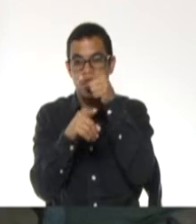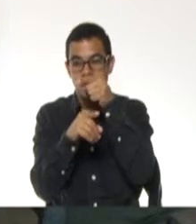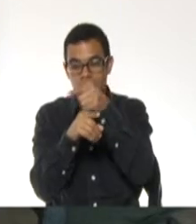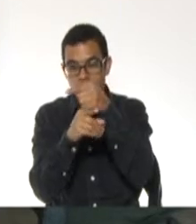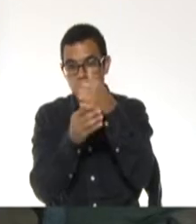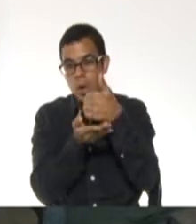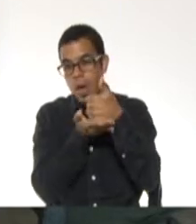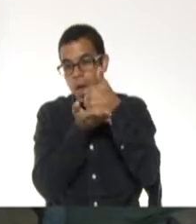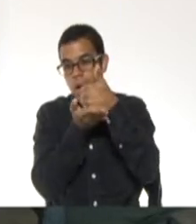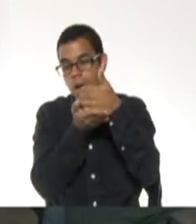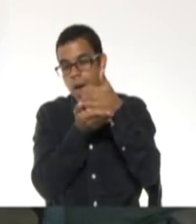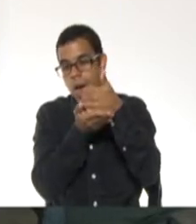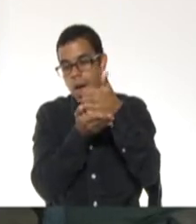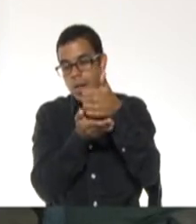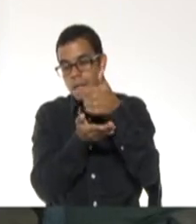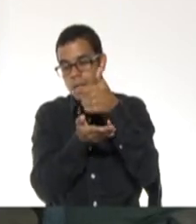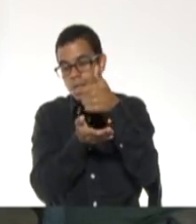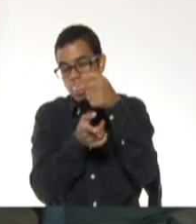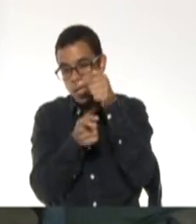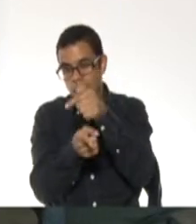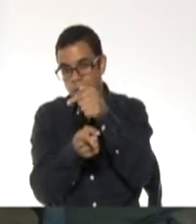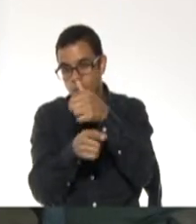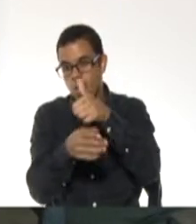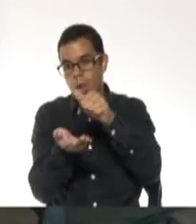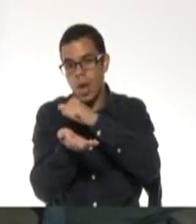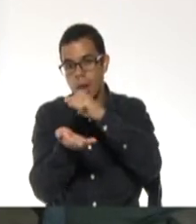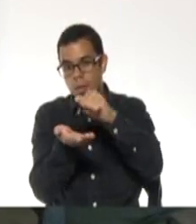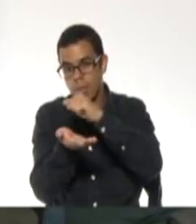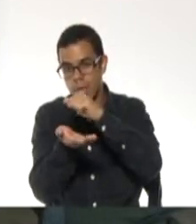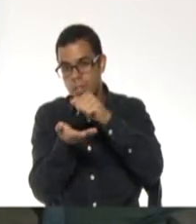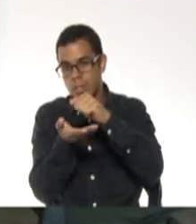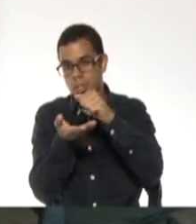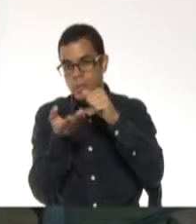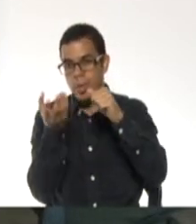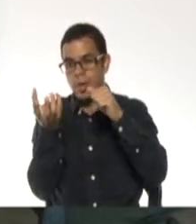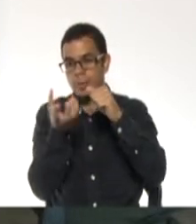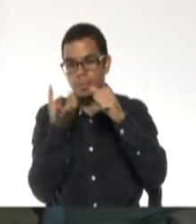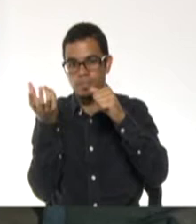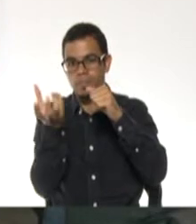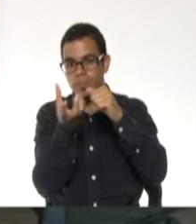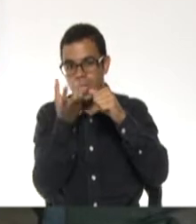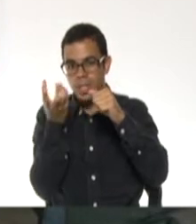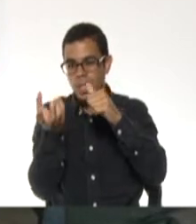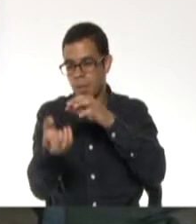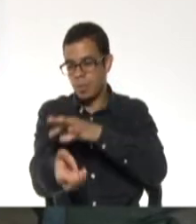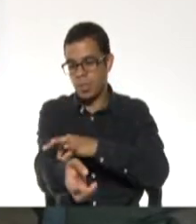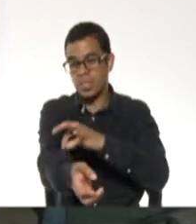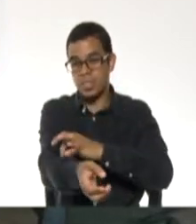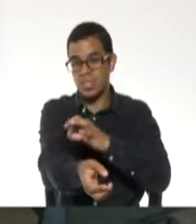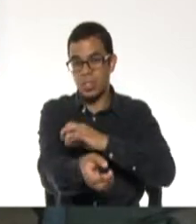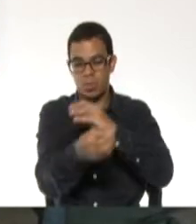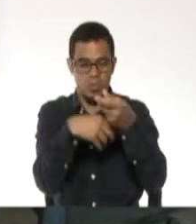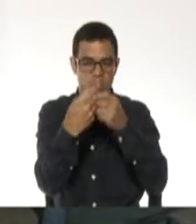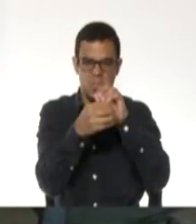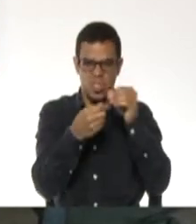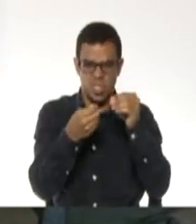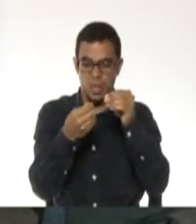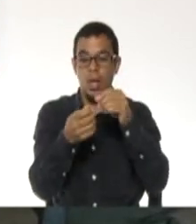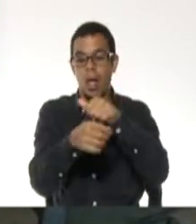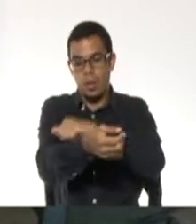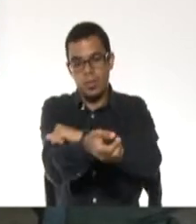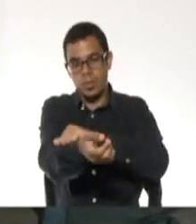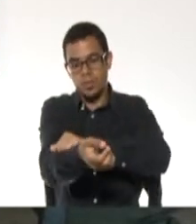poder hacer el alisado de la ropa. Otro elemento, llevamos dos, ¿verdad? Tres, el